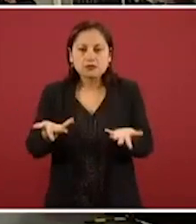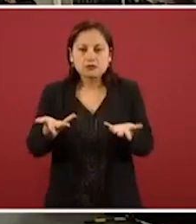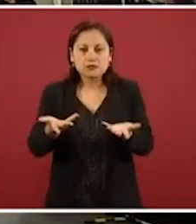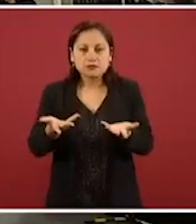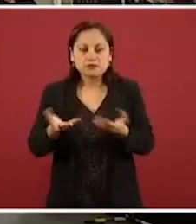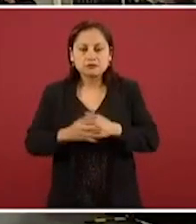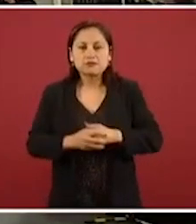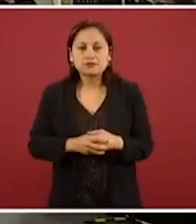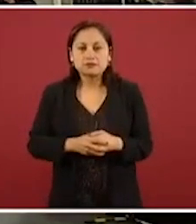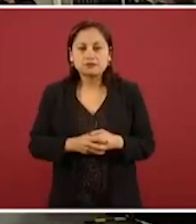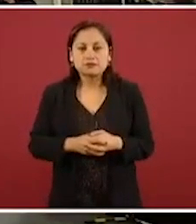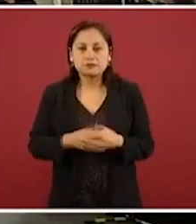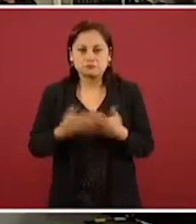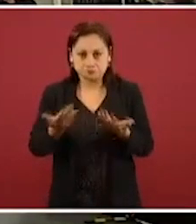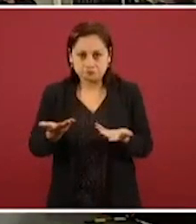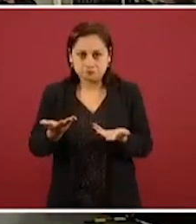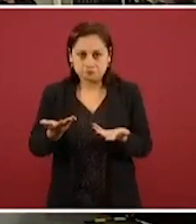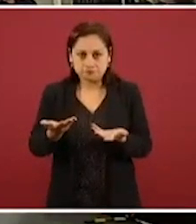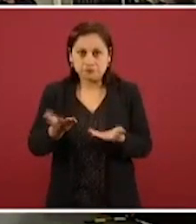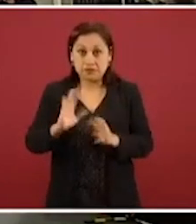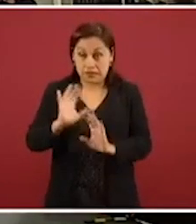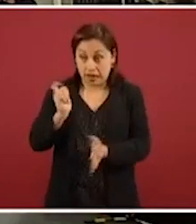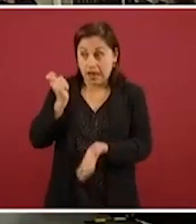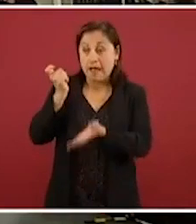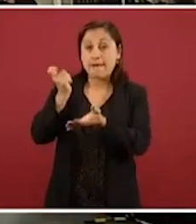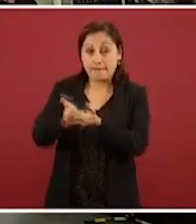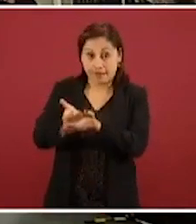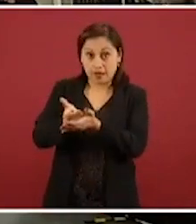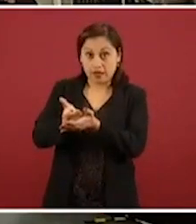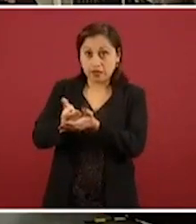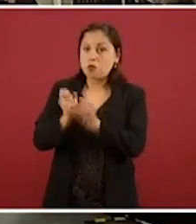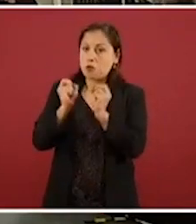Y por eso también exijo tener